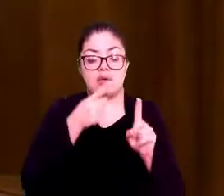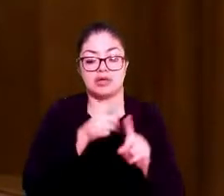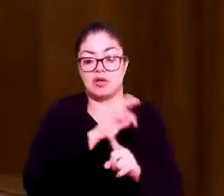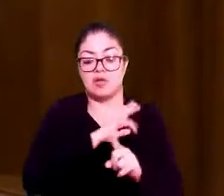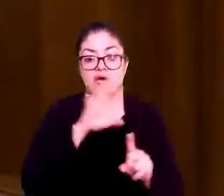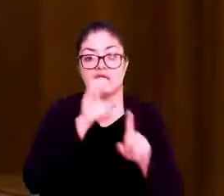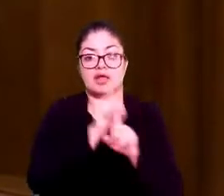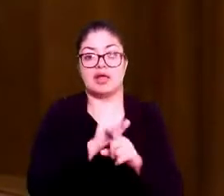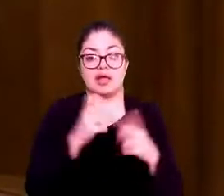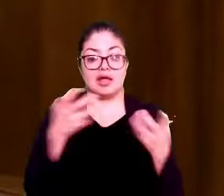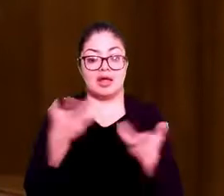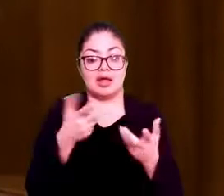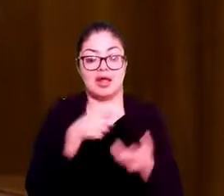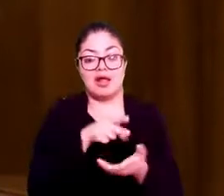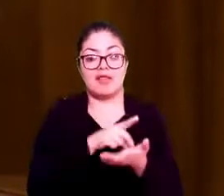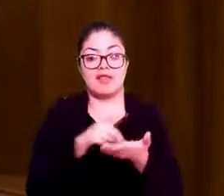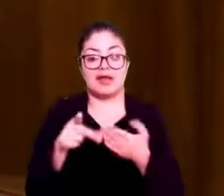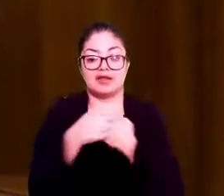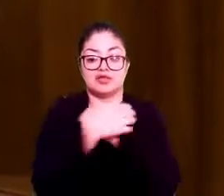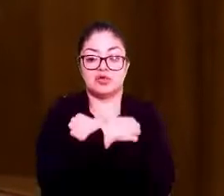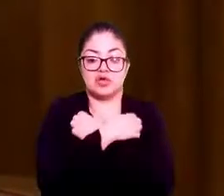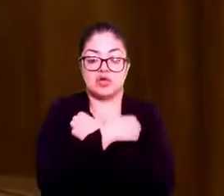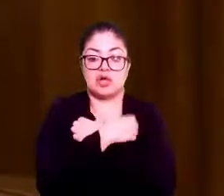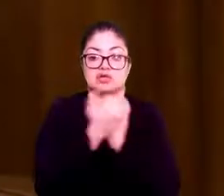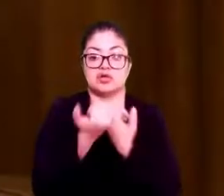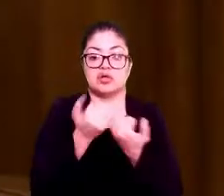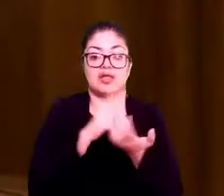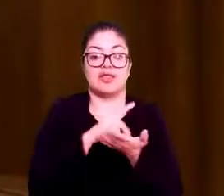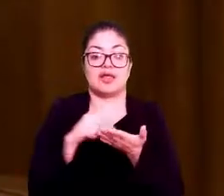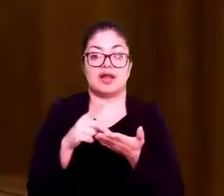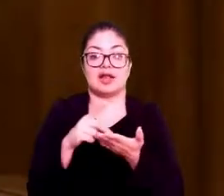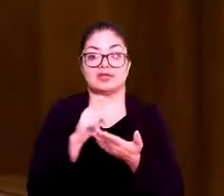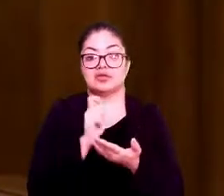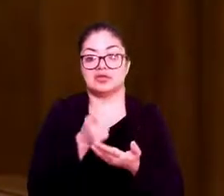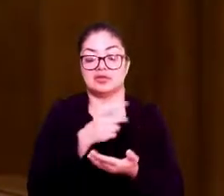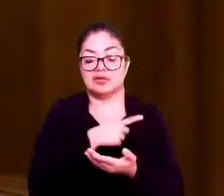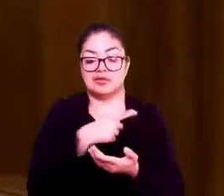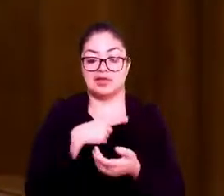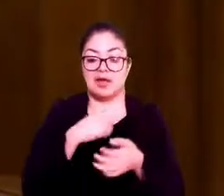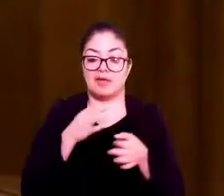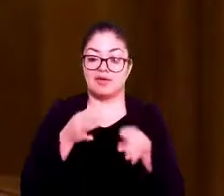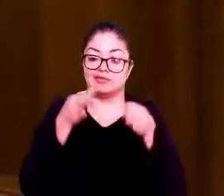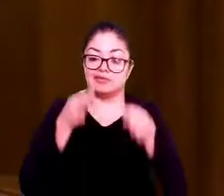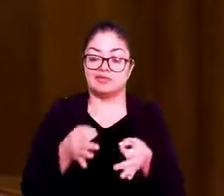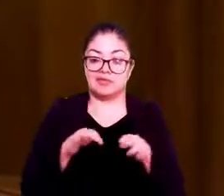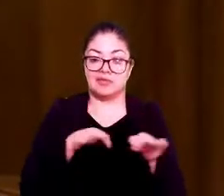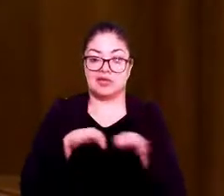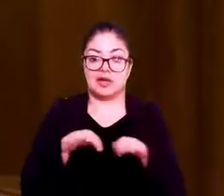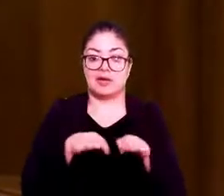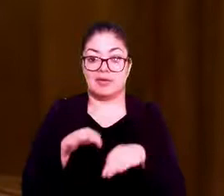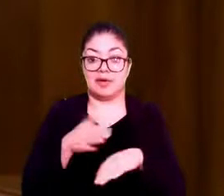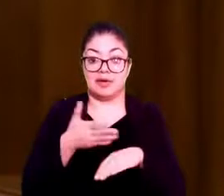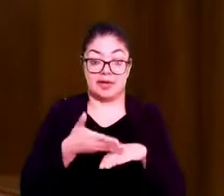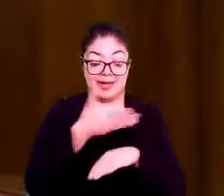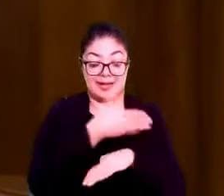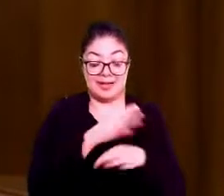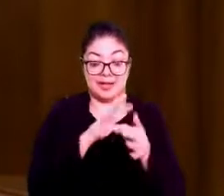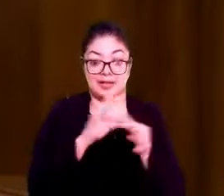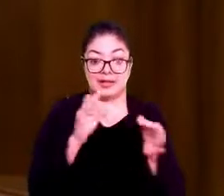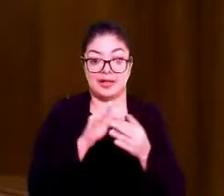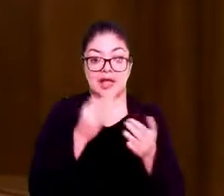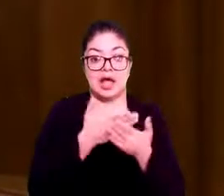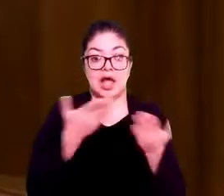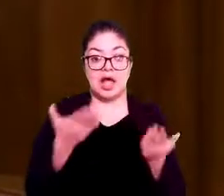alcanzando el ejercicio pleno de su derecho a la educación y su derecho a acceder a un trabajo digno. Por lo anterior expuesto,